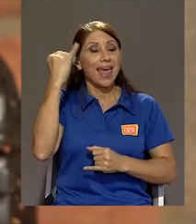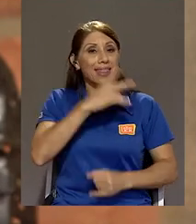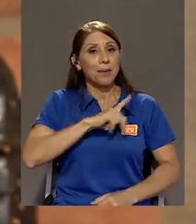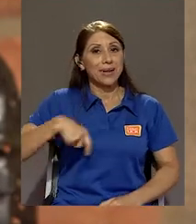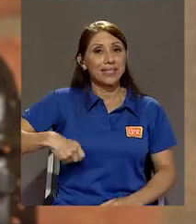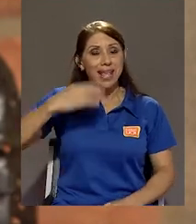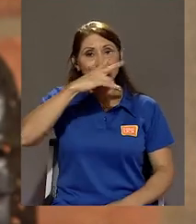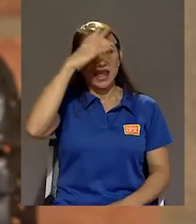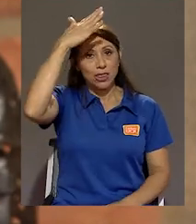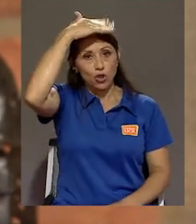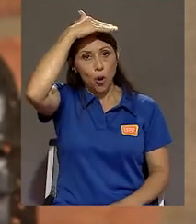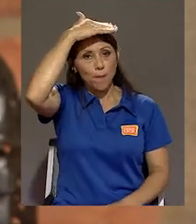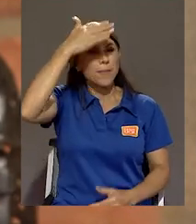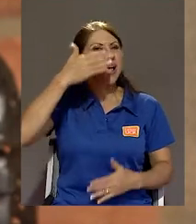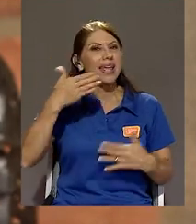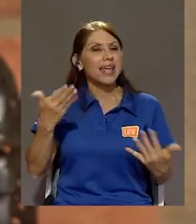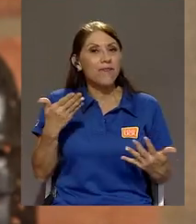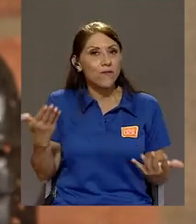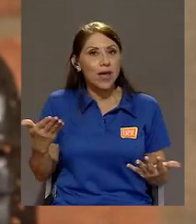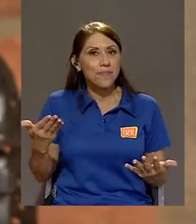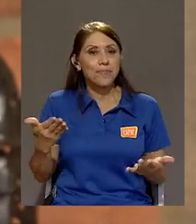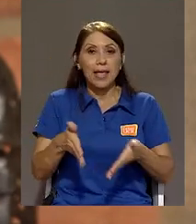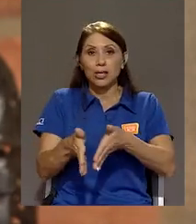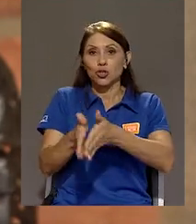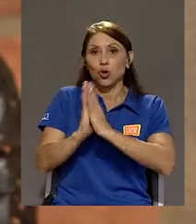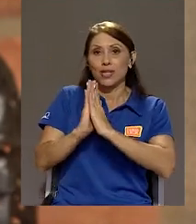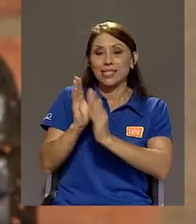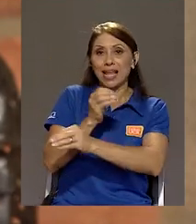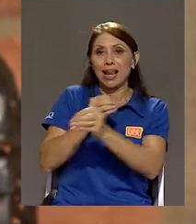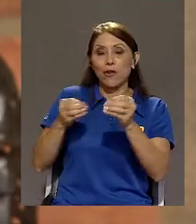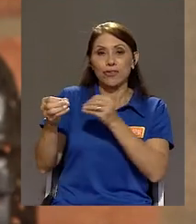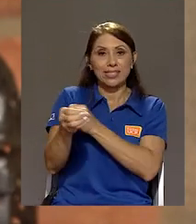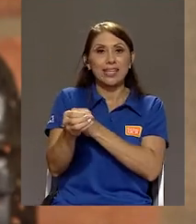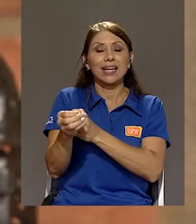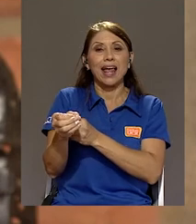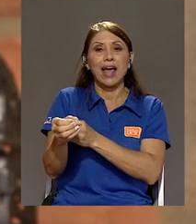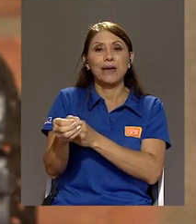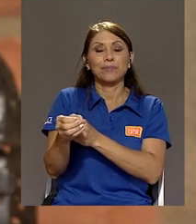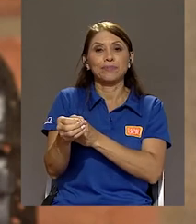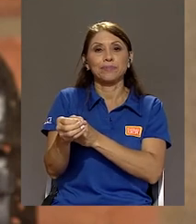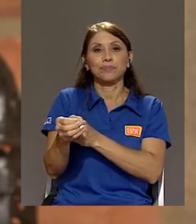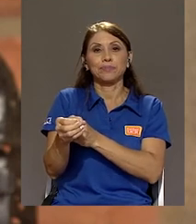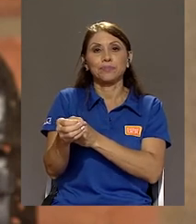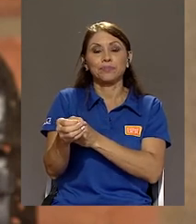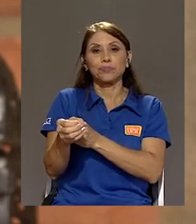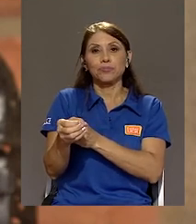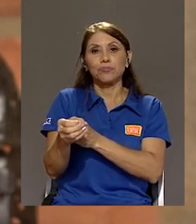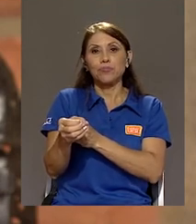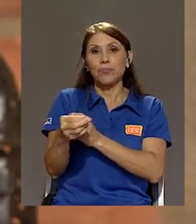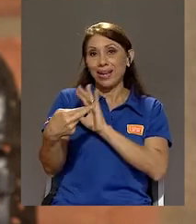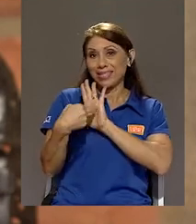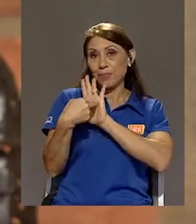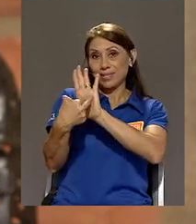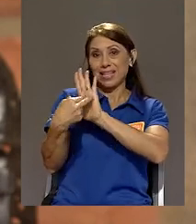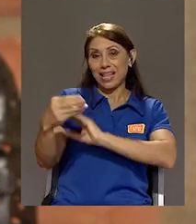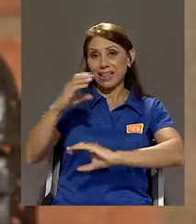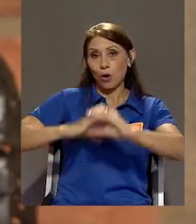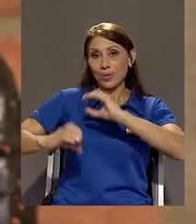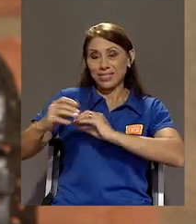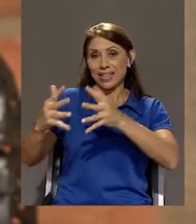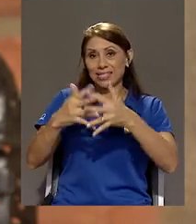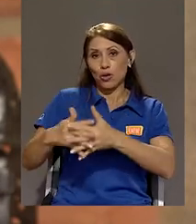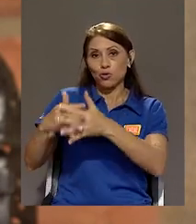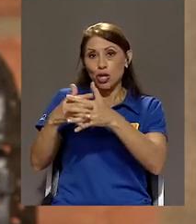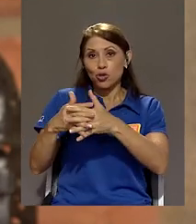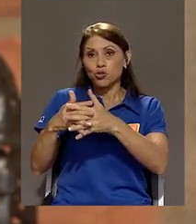idea que tuvo el presidente Trump fue el de solicitarle a la oficina de al representante comercial